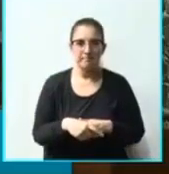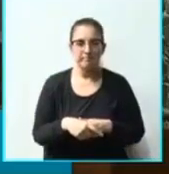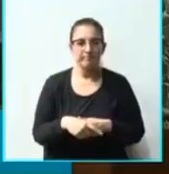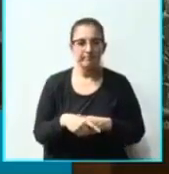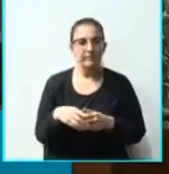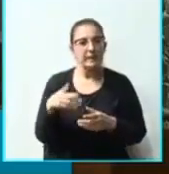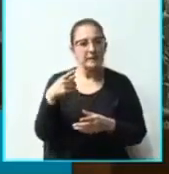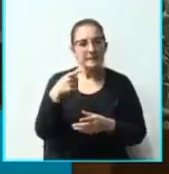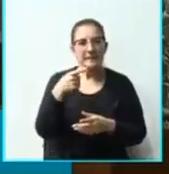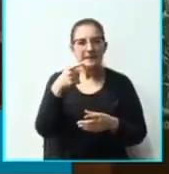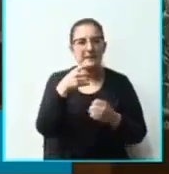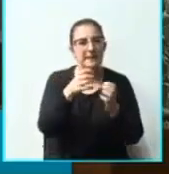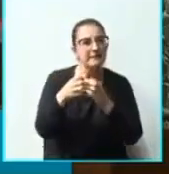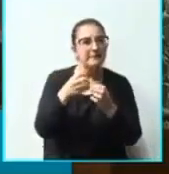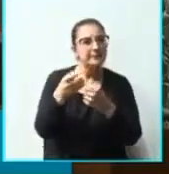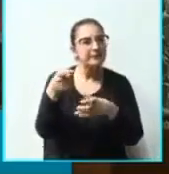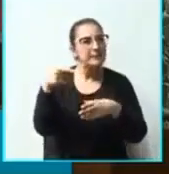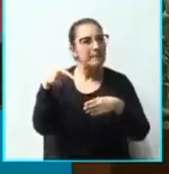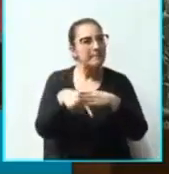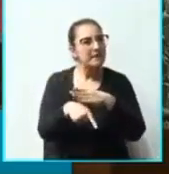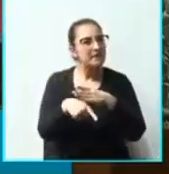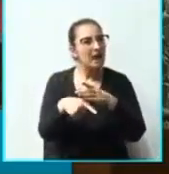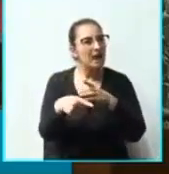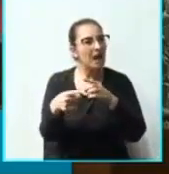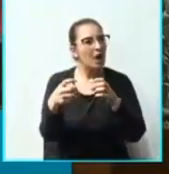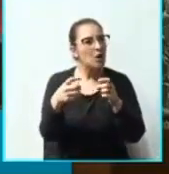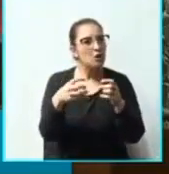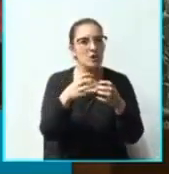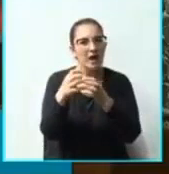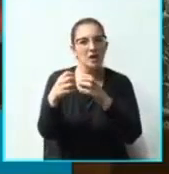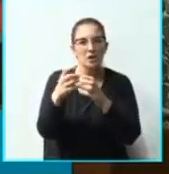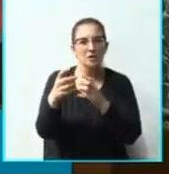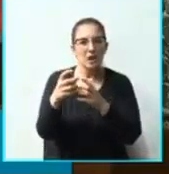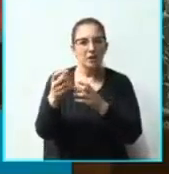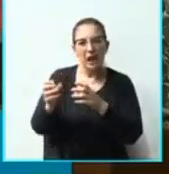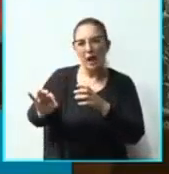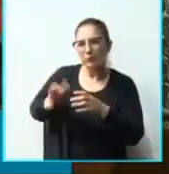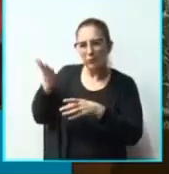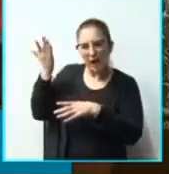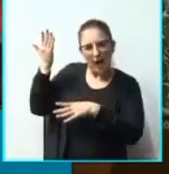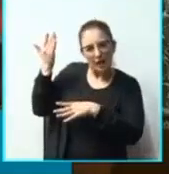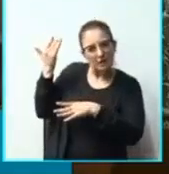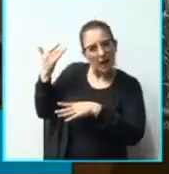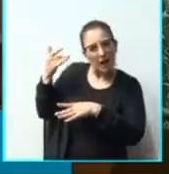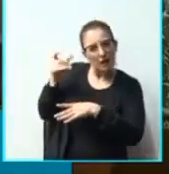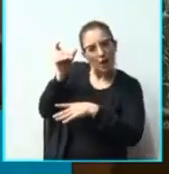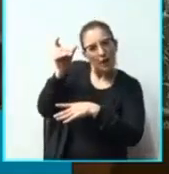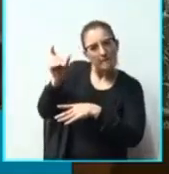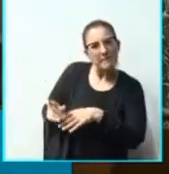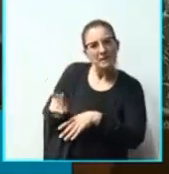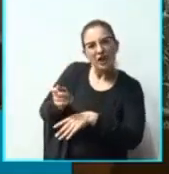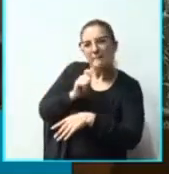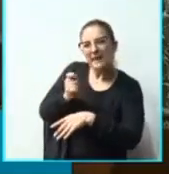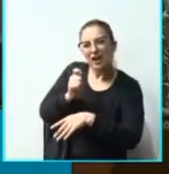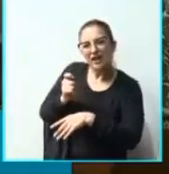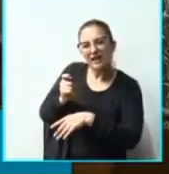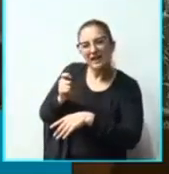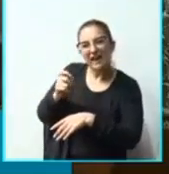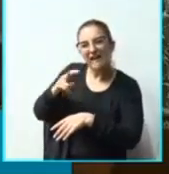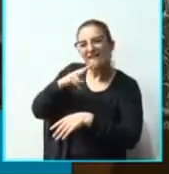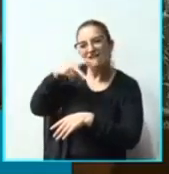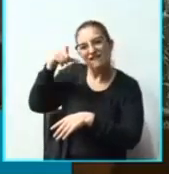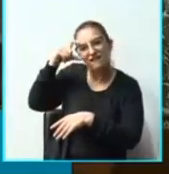profundizar en una discusión que hace un tiempo planteaba el periodista especialista en este tema, Fernando Berkovich, que es